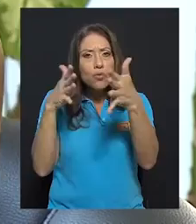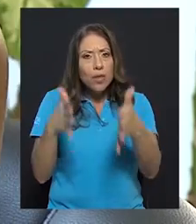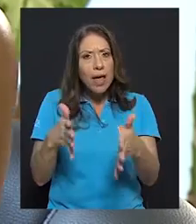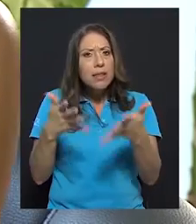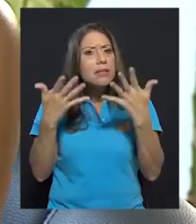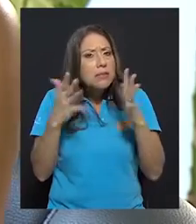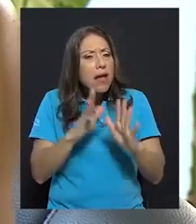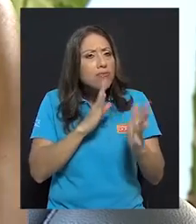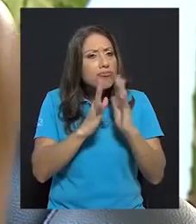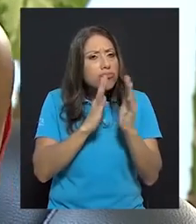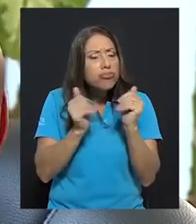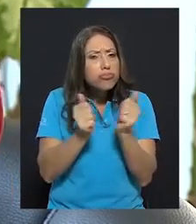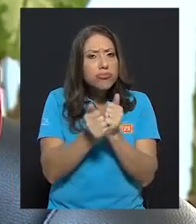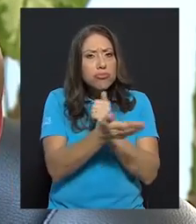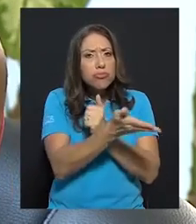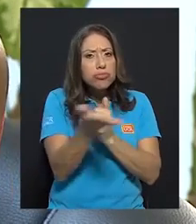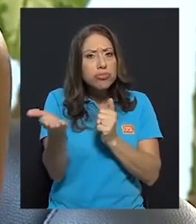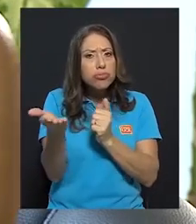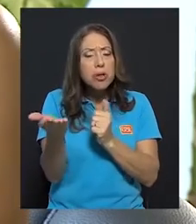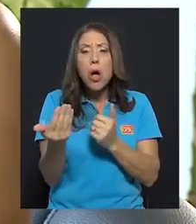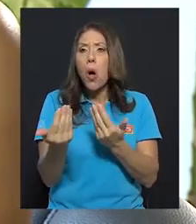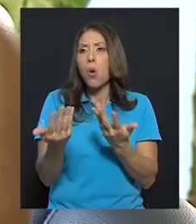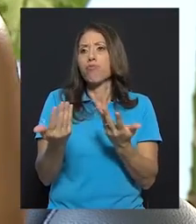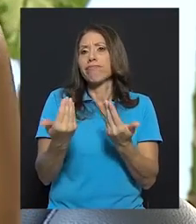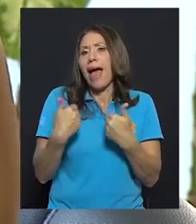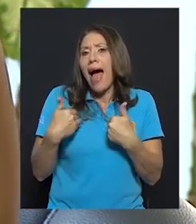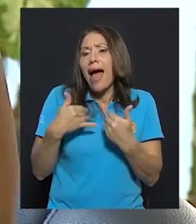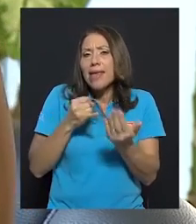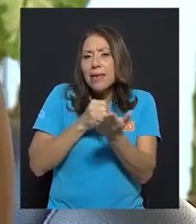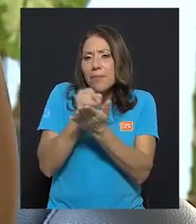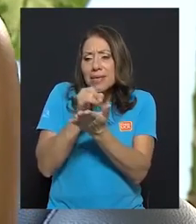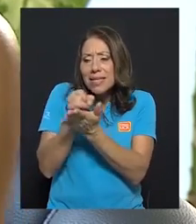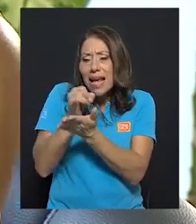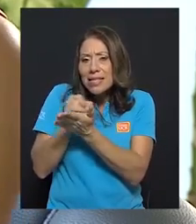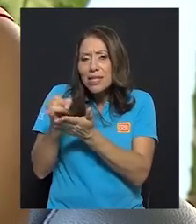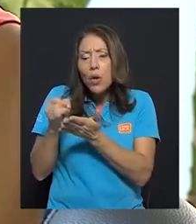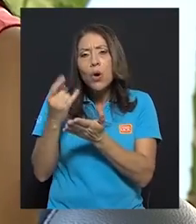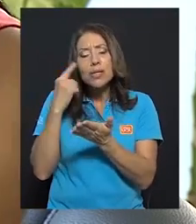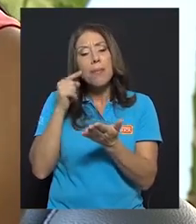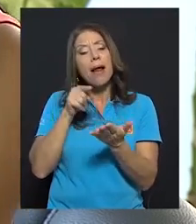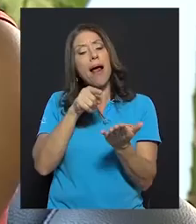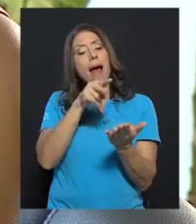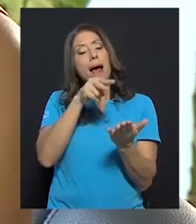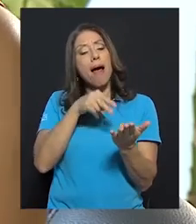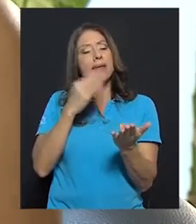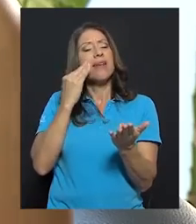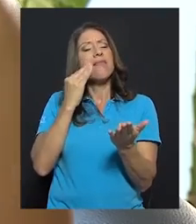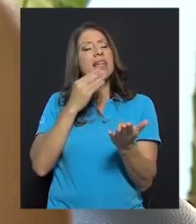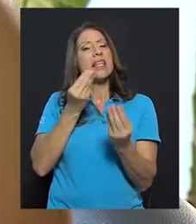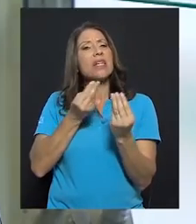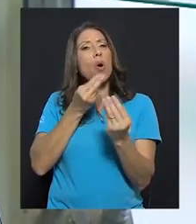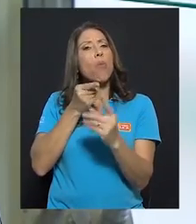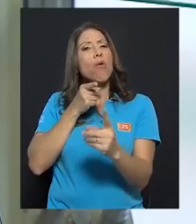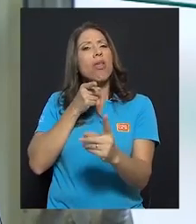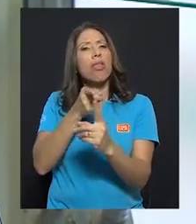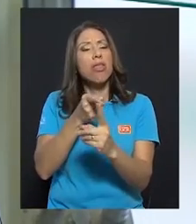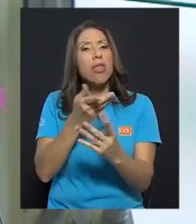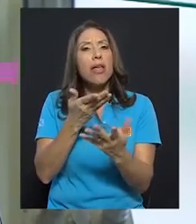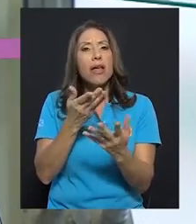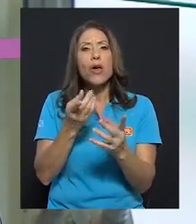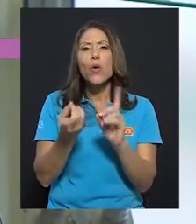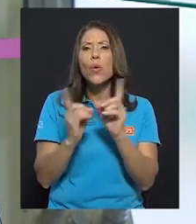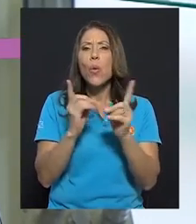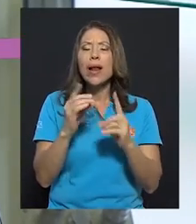la población, hay investigaciones que te dicen por dónde, ¿verdad? ¿Qué claro. tipo de